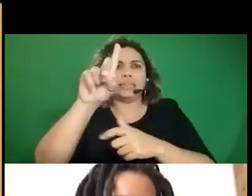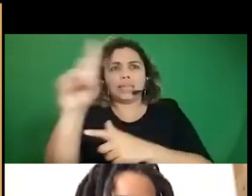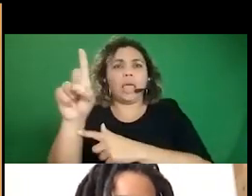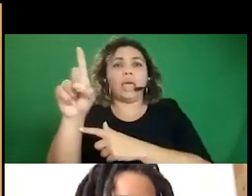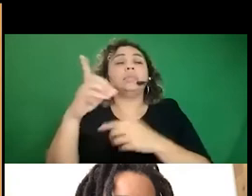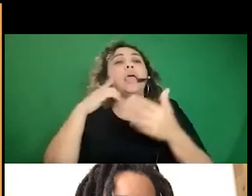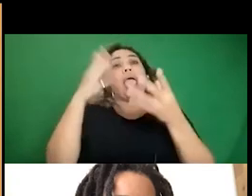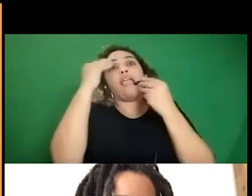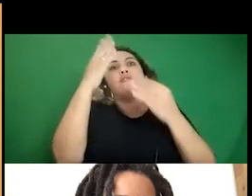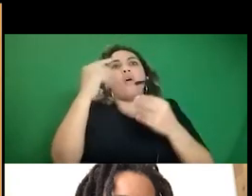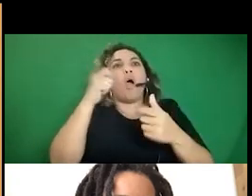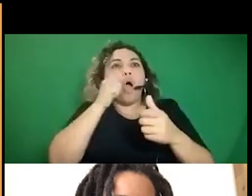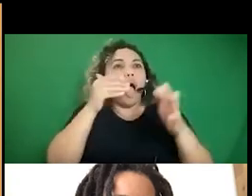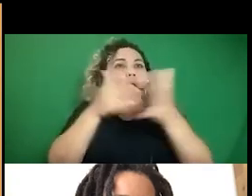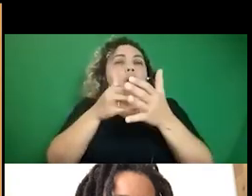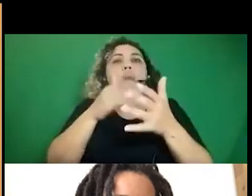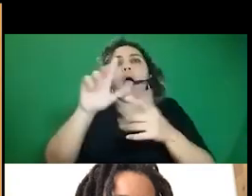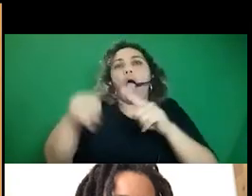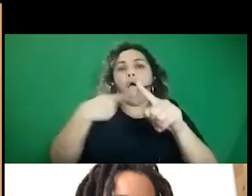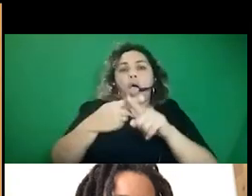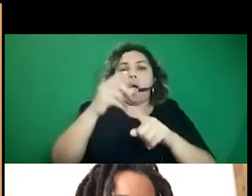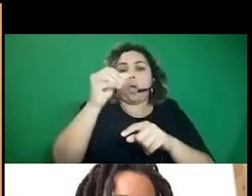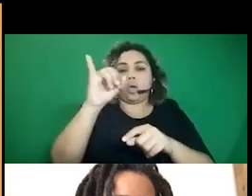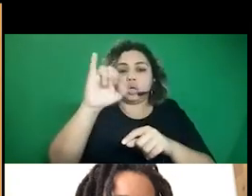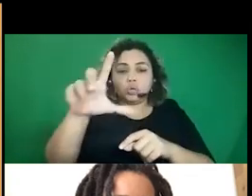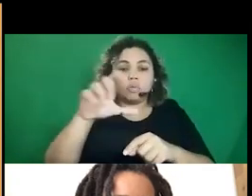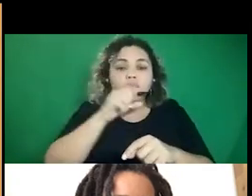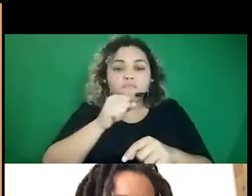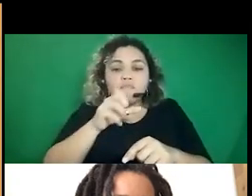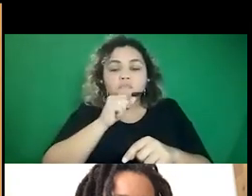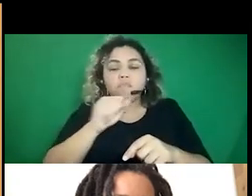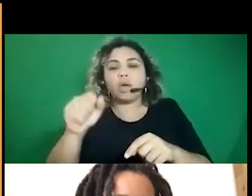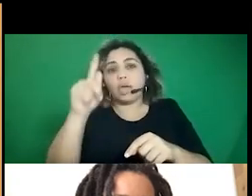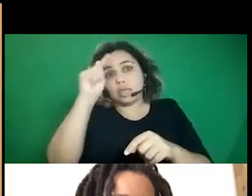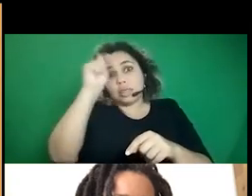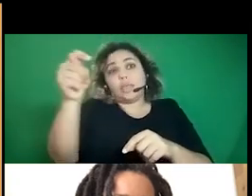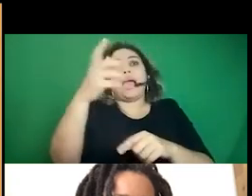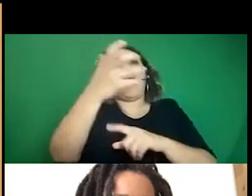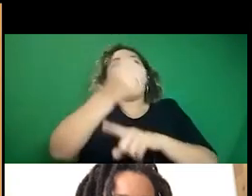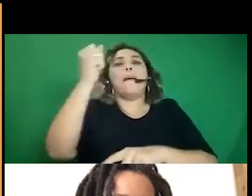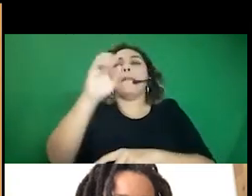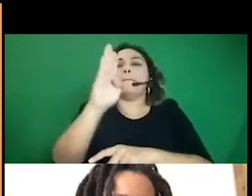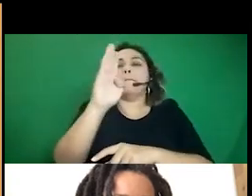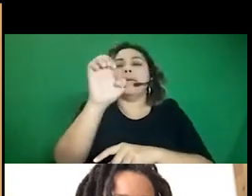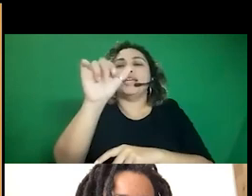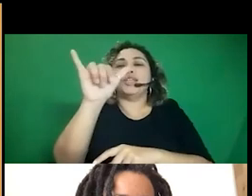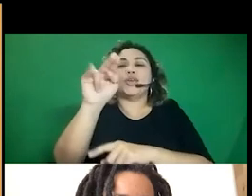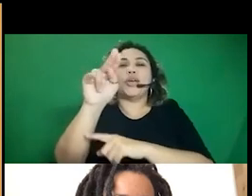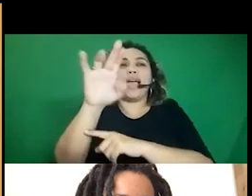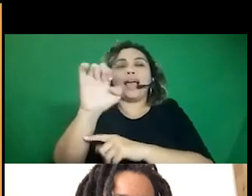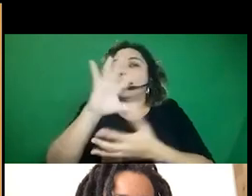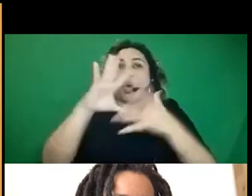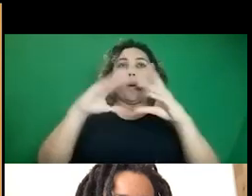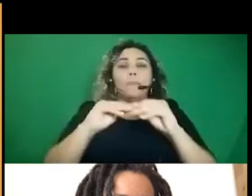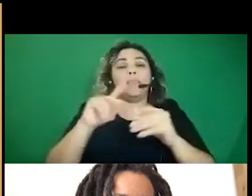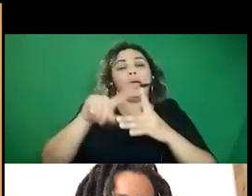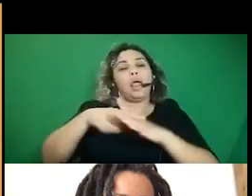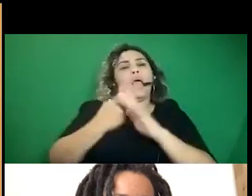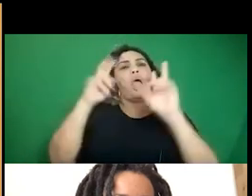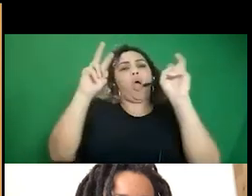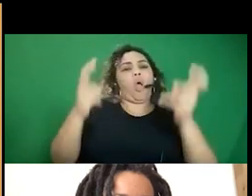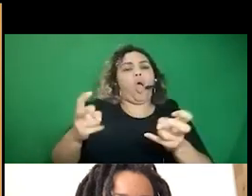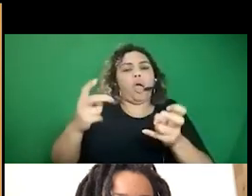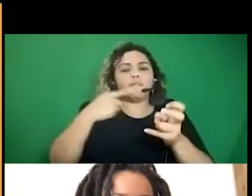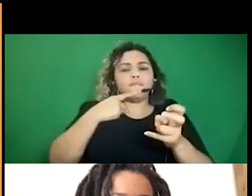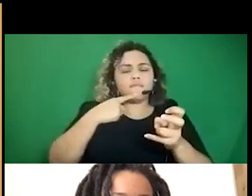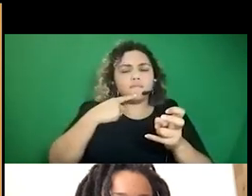rapidez de la información racializada la el miedo de que se